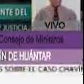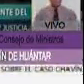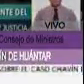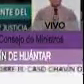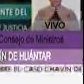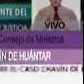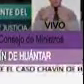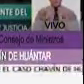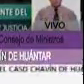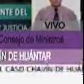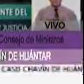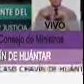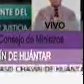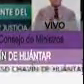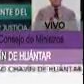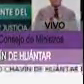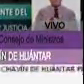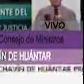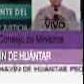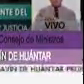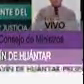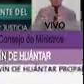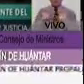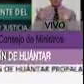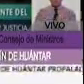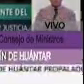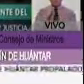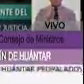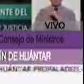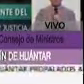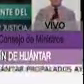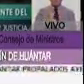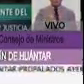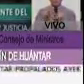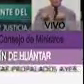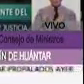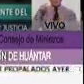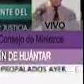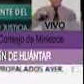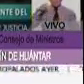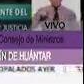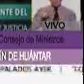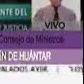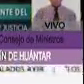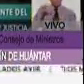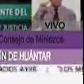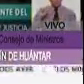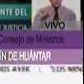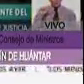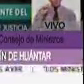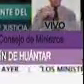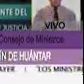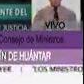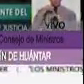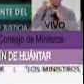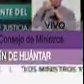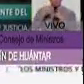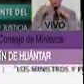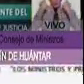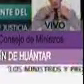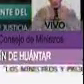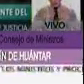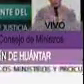y abierto también en la Corte Interamericana. Y esto requería un mínimo nivel de